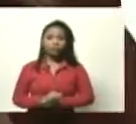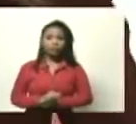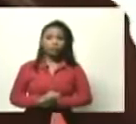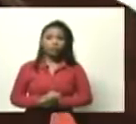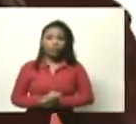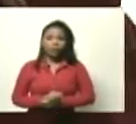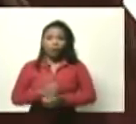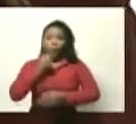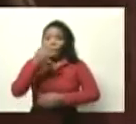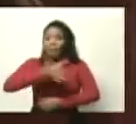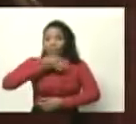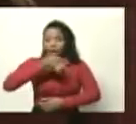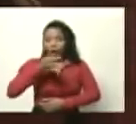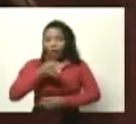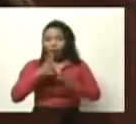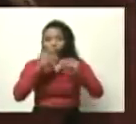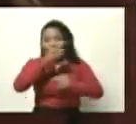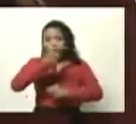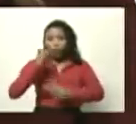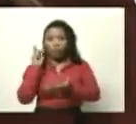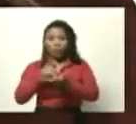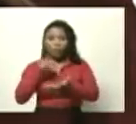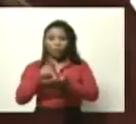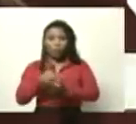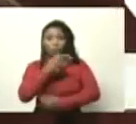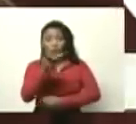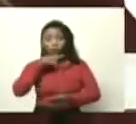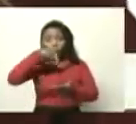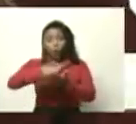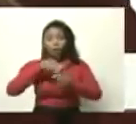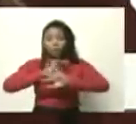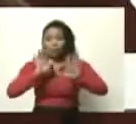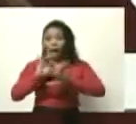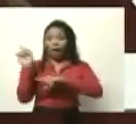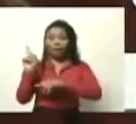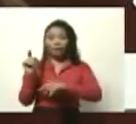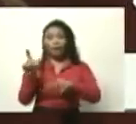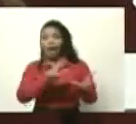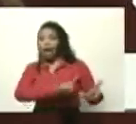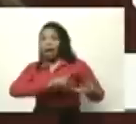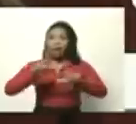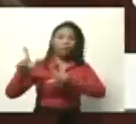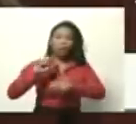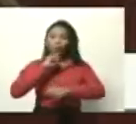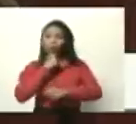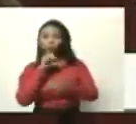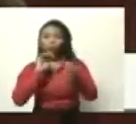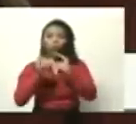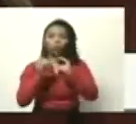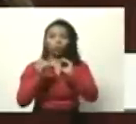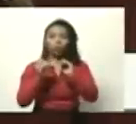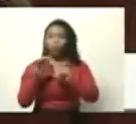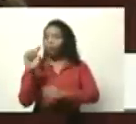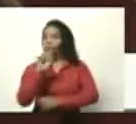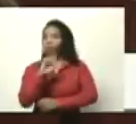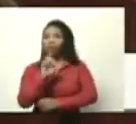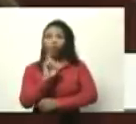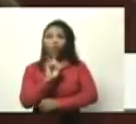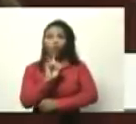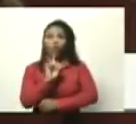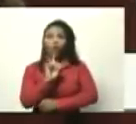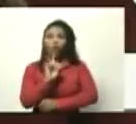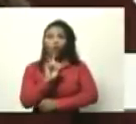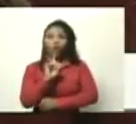Buenas tardes a todos los presentes. Usted mencionó que ya está prácticamente listo el código de ética. No